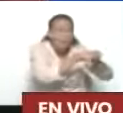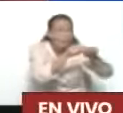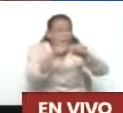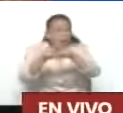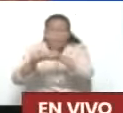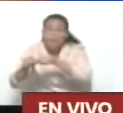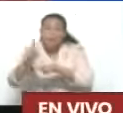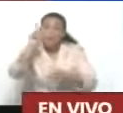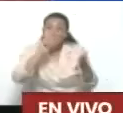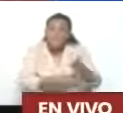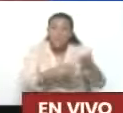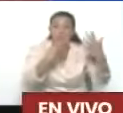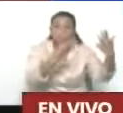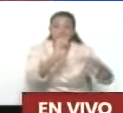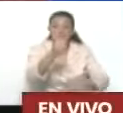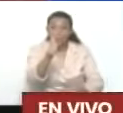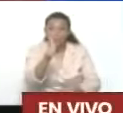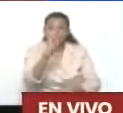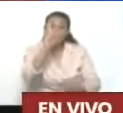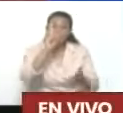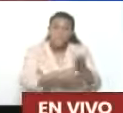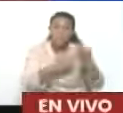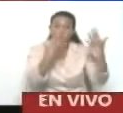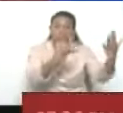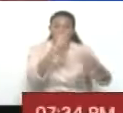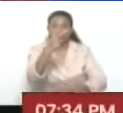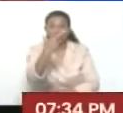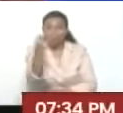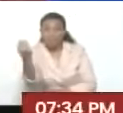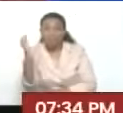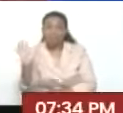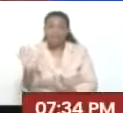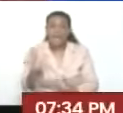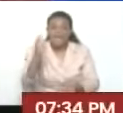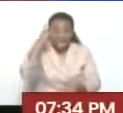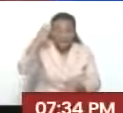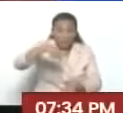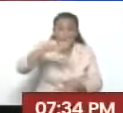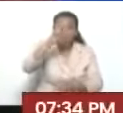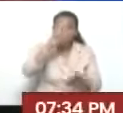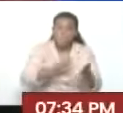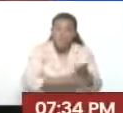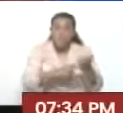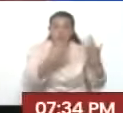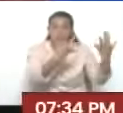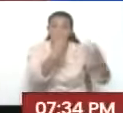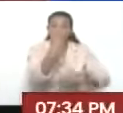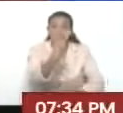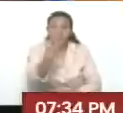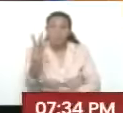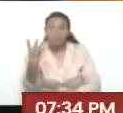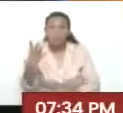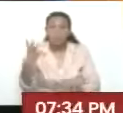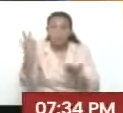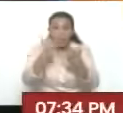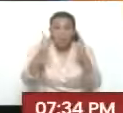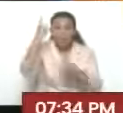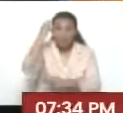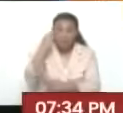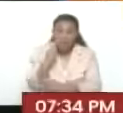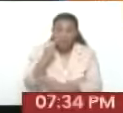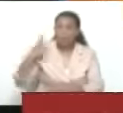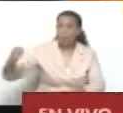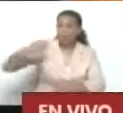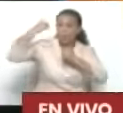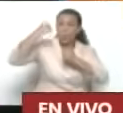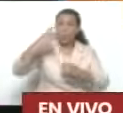entre 1810 y 1830. En esta época, 1824, el libertador Simón Bolívar va a andar en